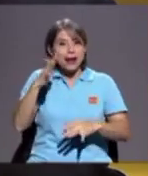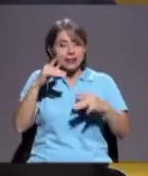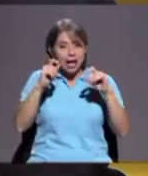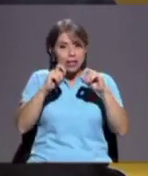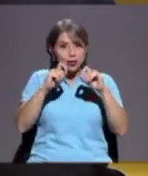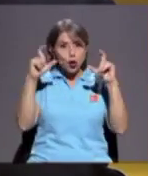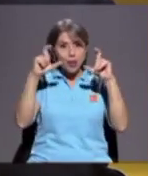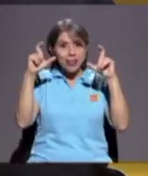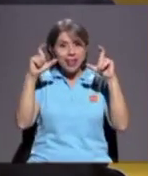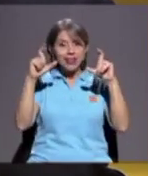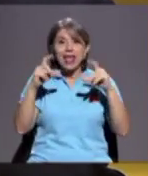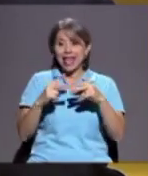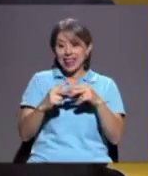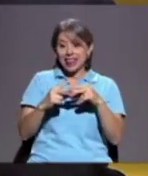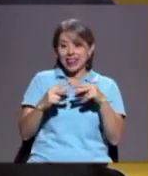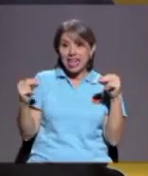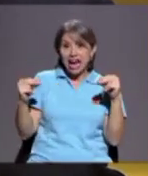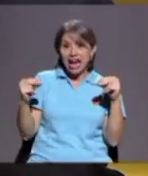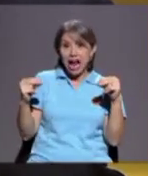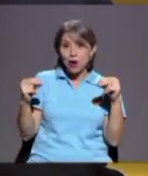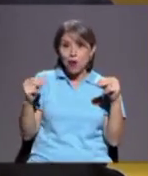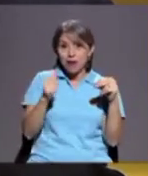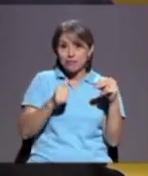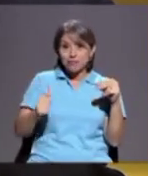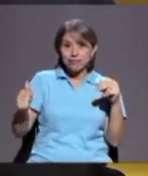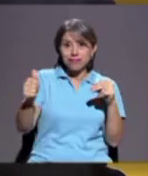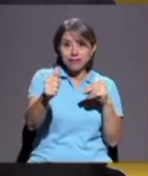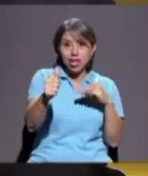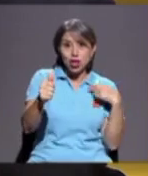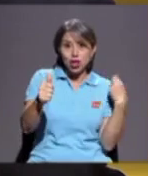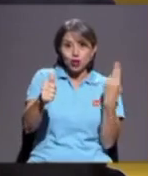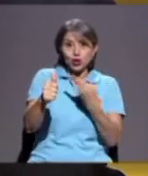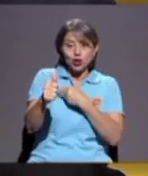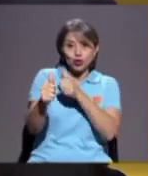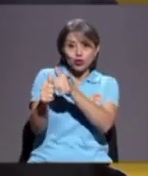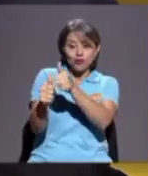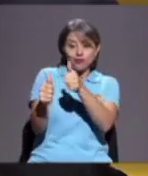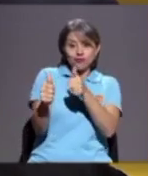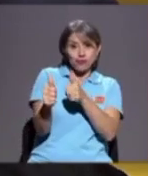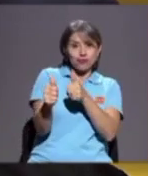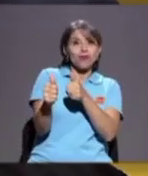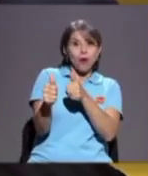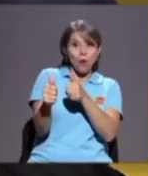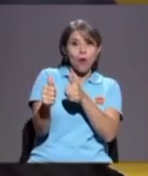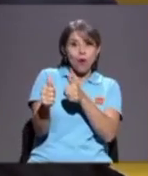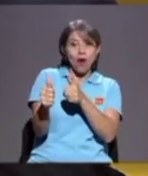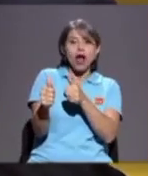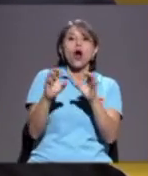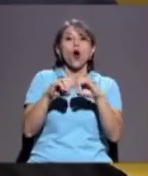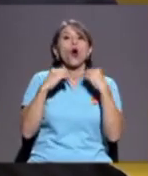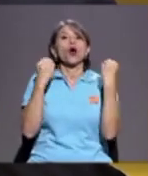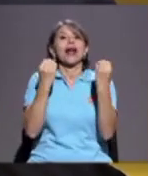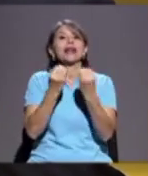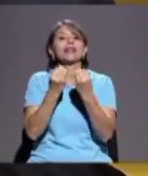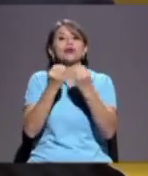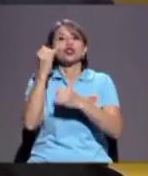sorprendente, Nicaragua nos lleva un poquito de ventaja en eso, ¿verdad? Es decir, digamos, organismos internacionales hacen un